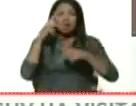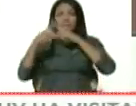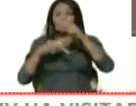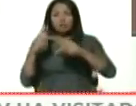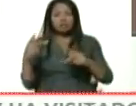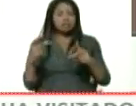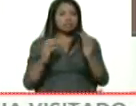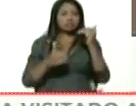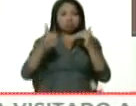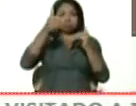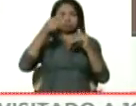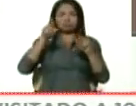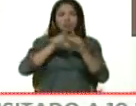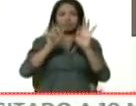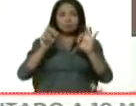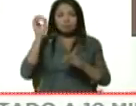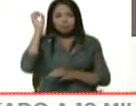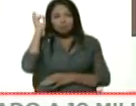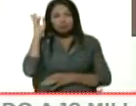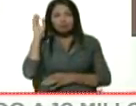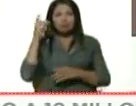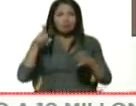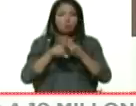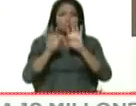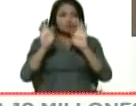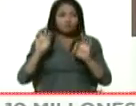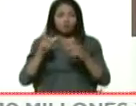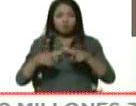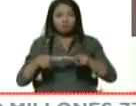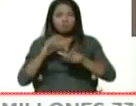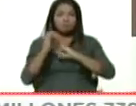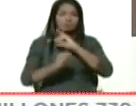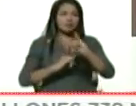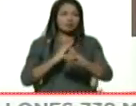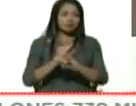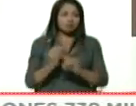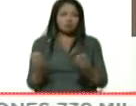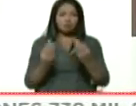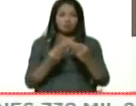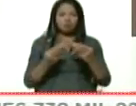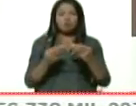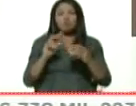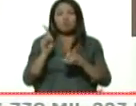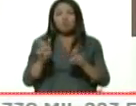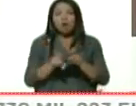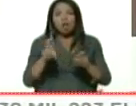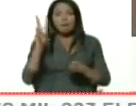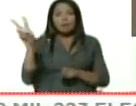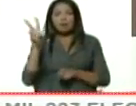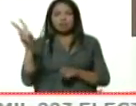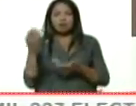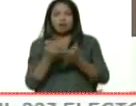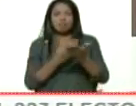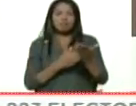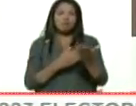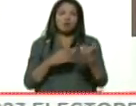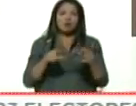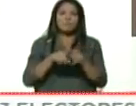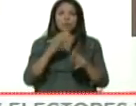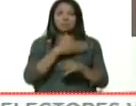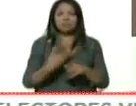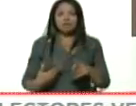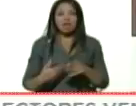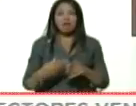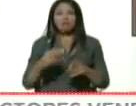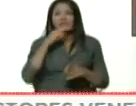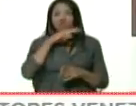extremista, ideologizada en el campo internacional con Venezuela, impuesta por el subpresidente Duque, lo que ha